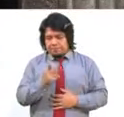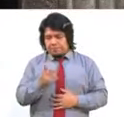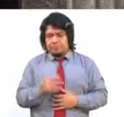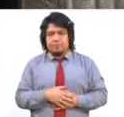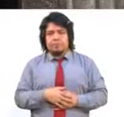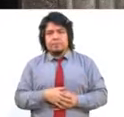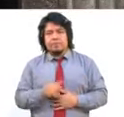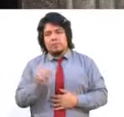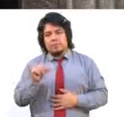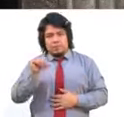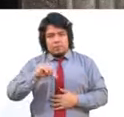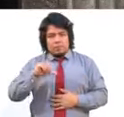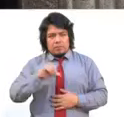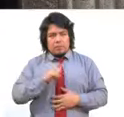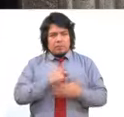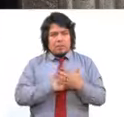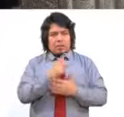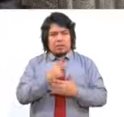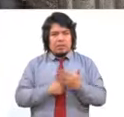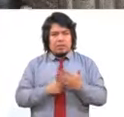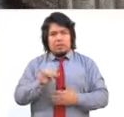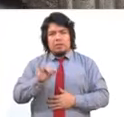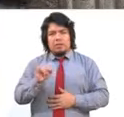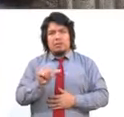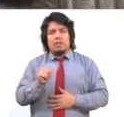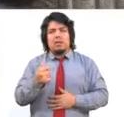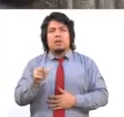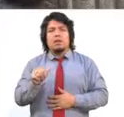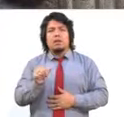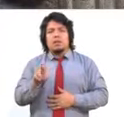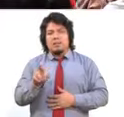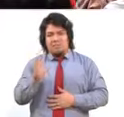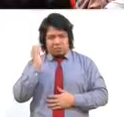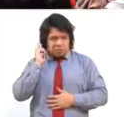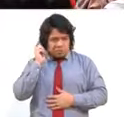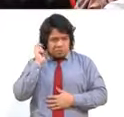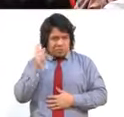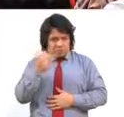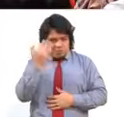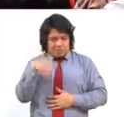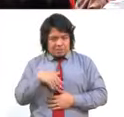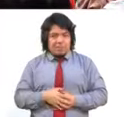el programa del martes del Jaguar. ¿Qué va a hacer hoy en la tarde?